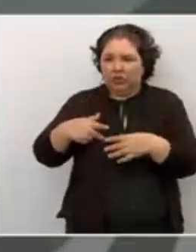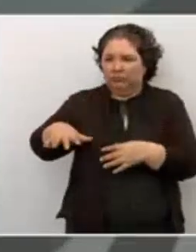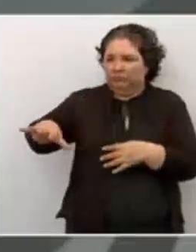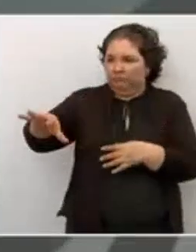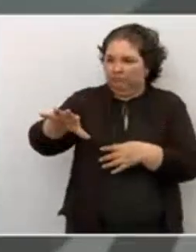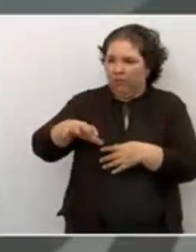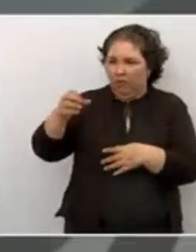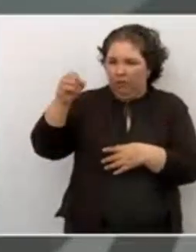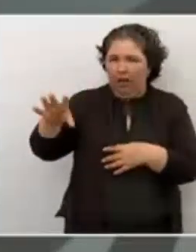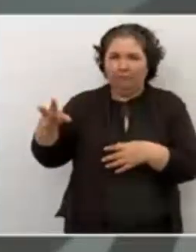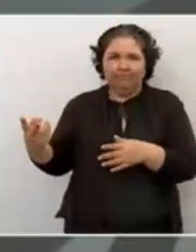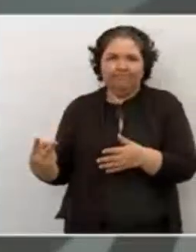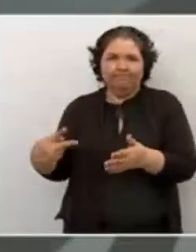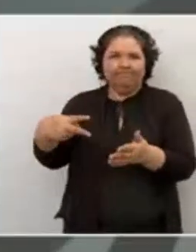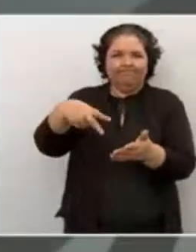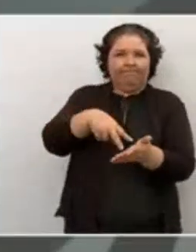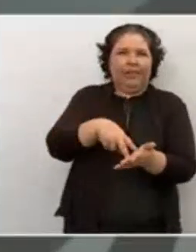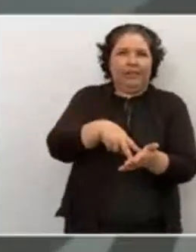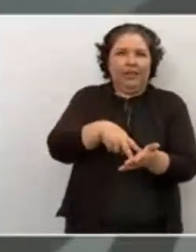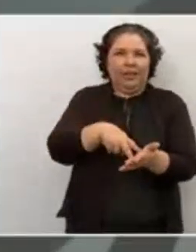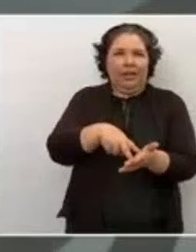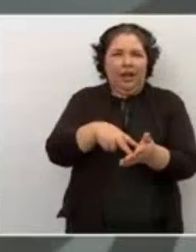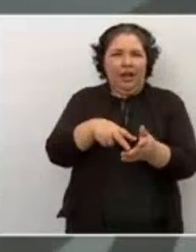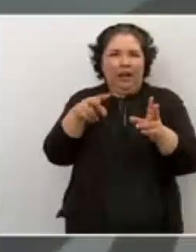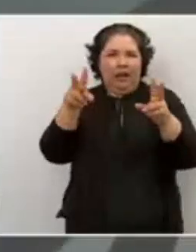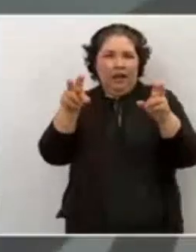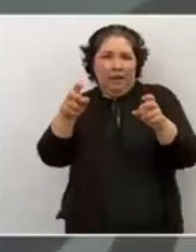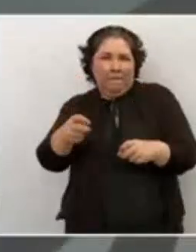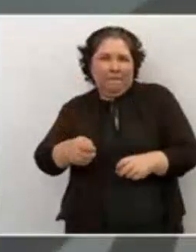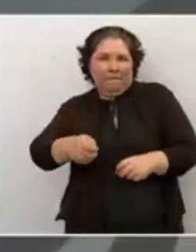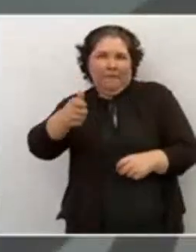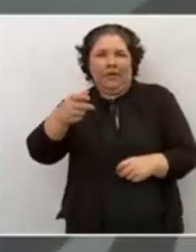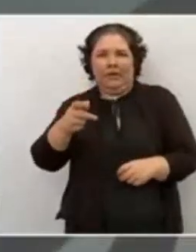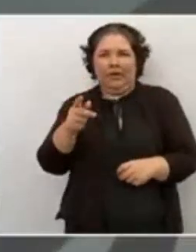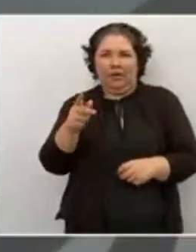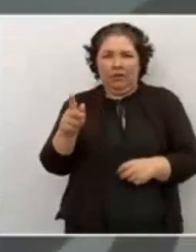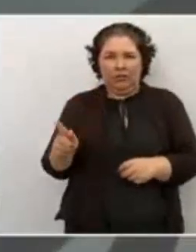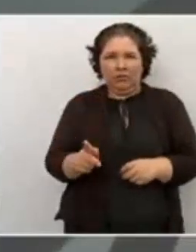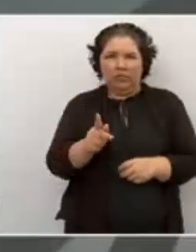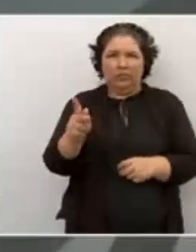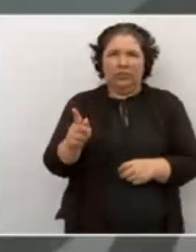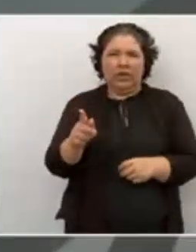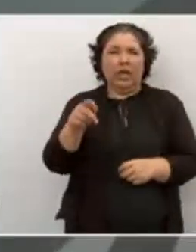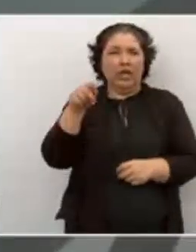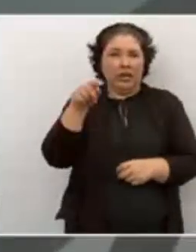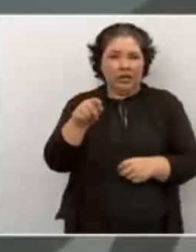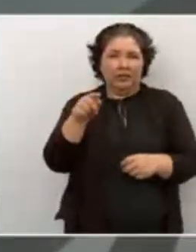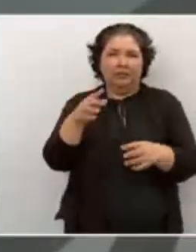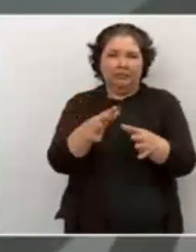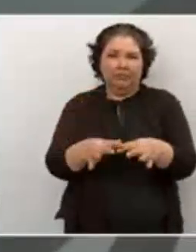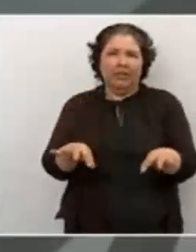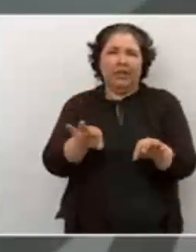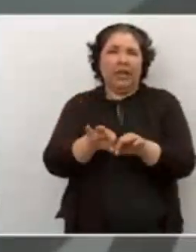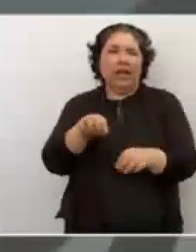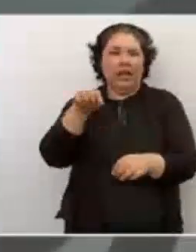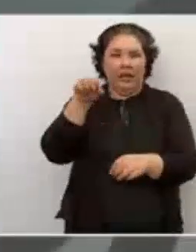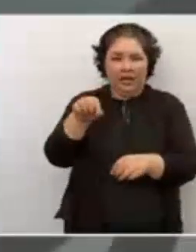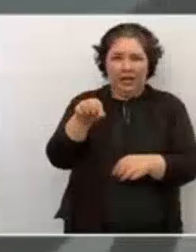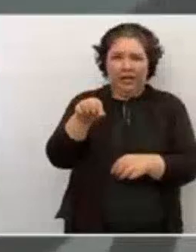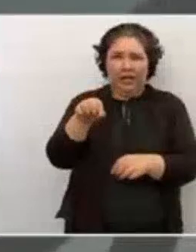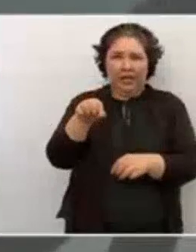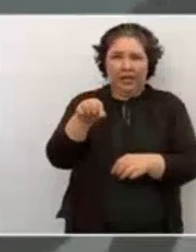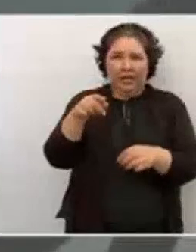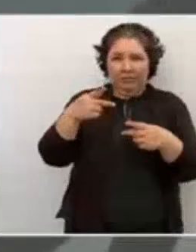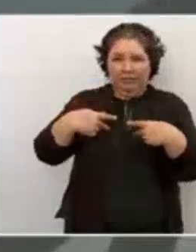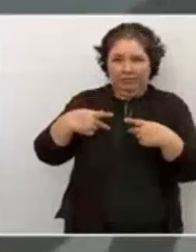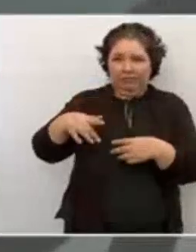La frase de primero los pobres es lo que ha guiado el humanismo mexicano. Ahí es donde hemos puesto nuestro